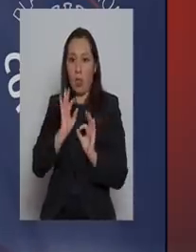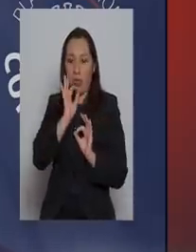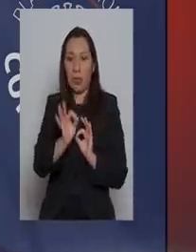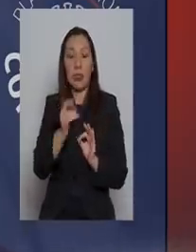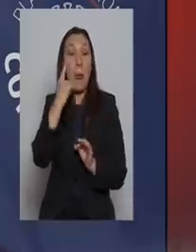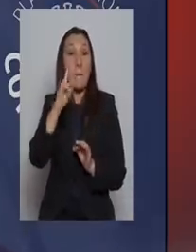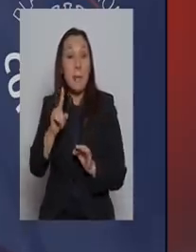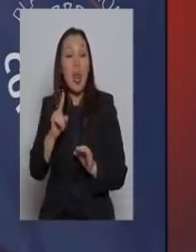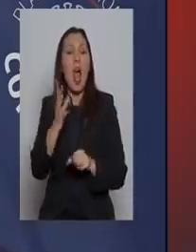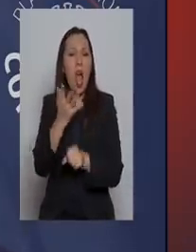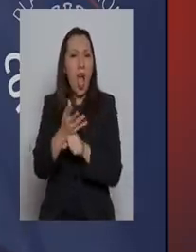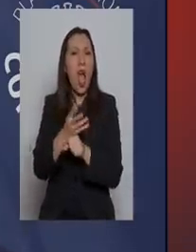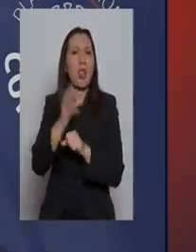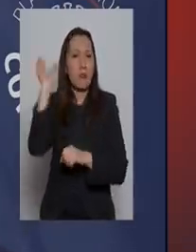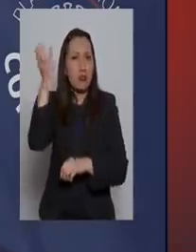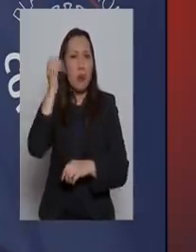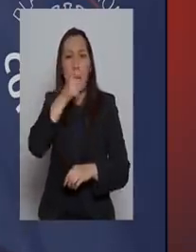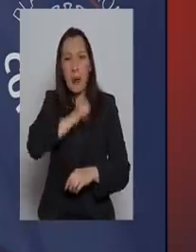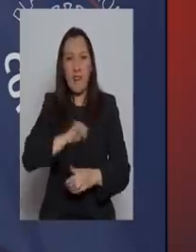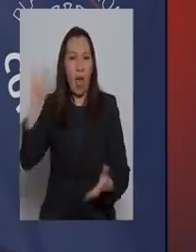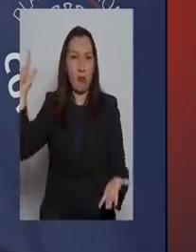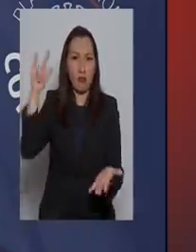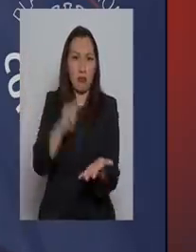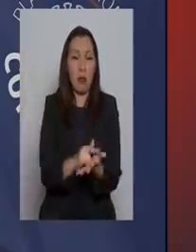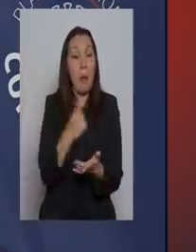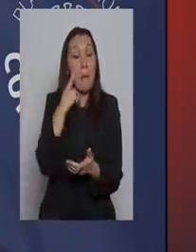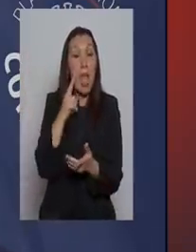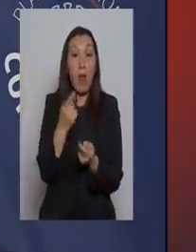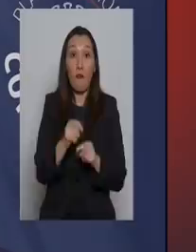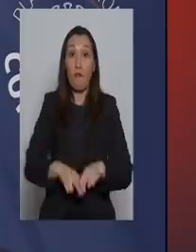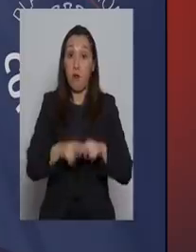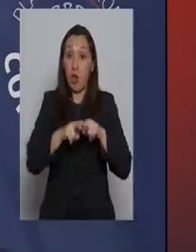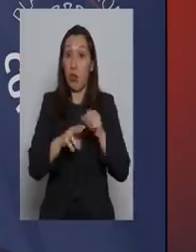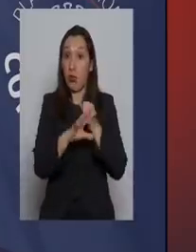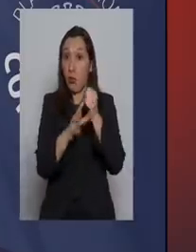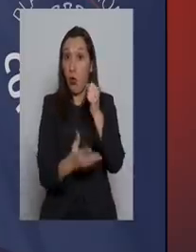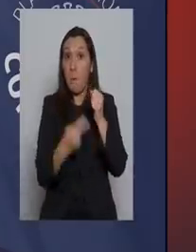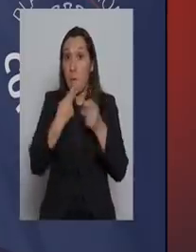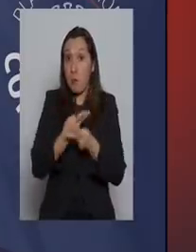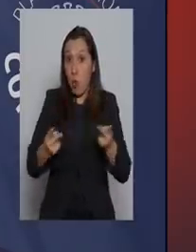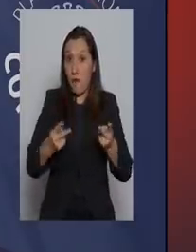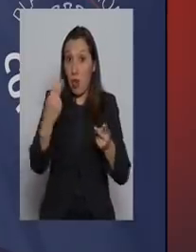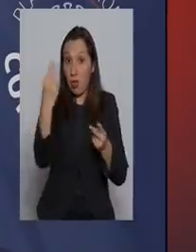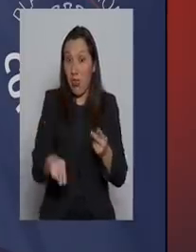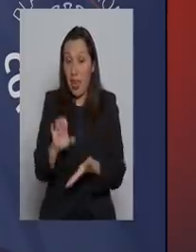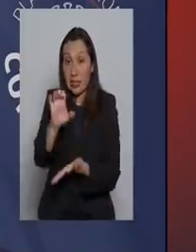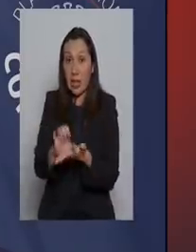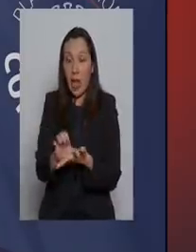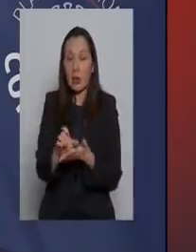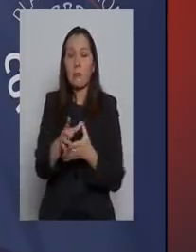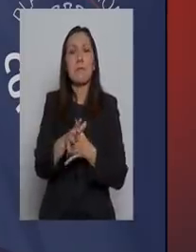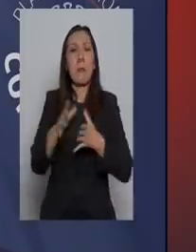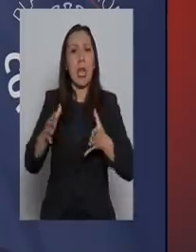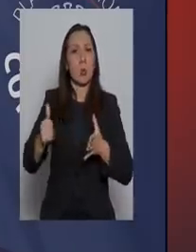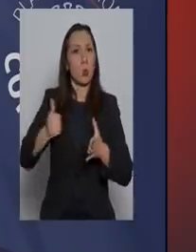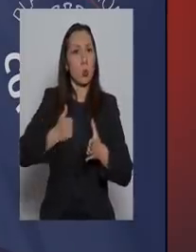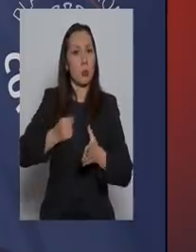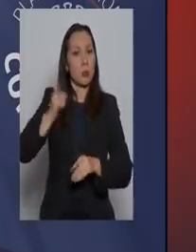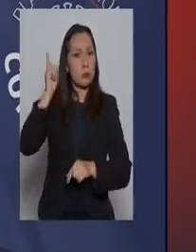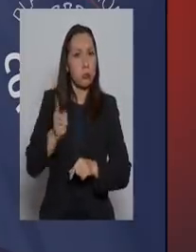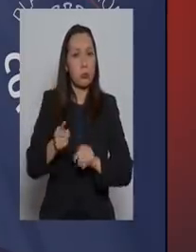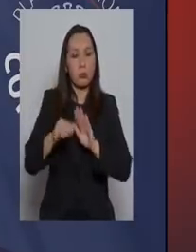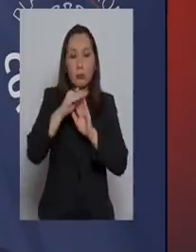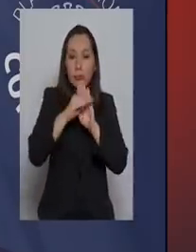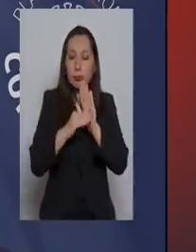decir. Hay ambulancias privadas. Pero cuando se trata de un recurso público, hemos elevado la restricción